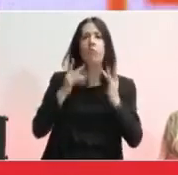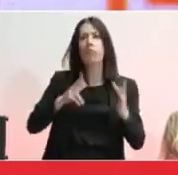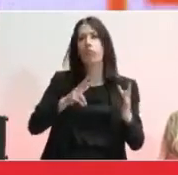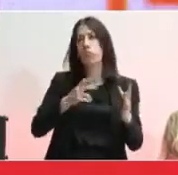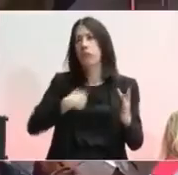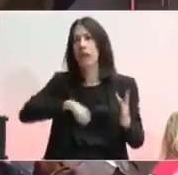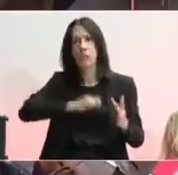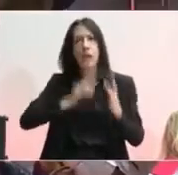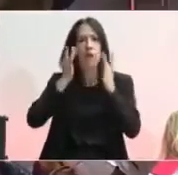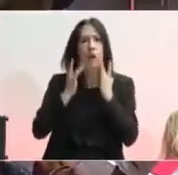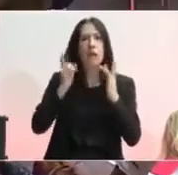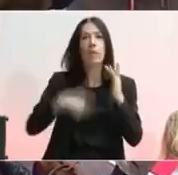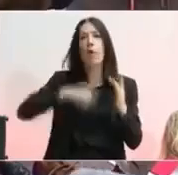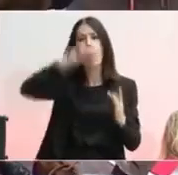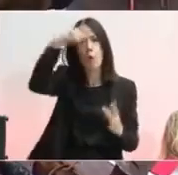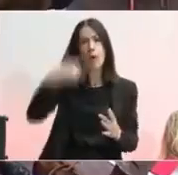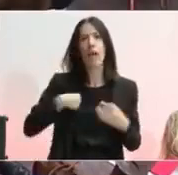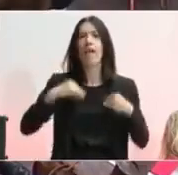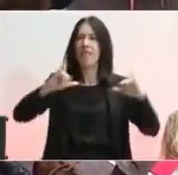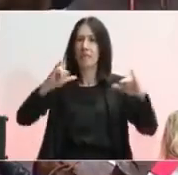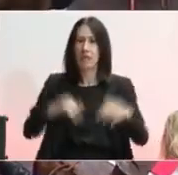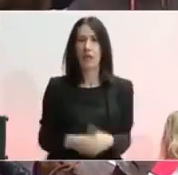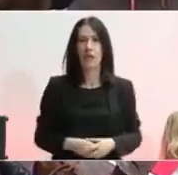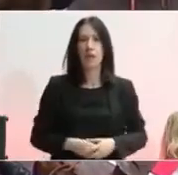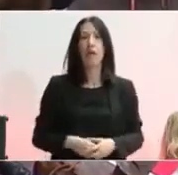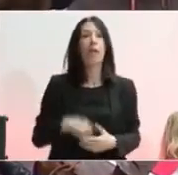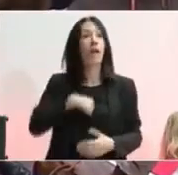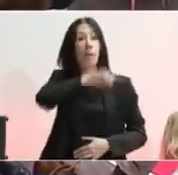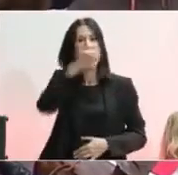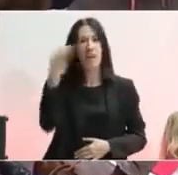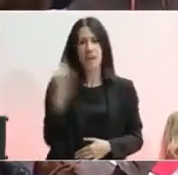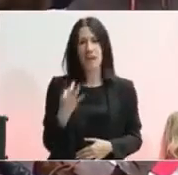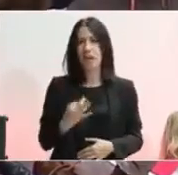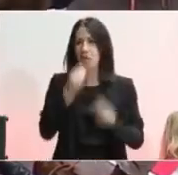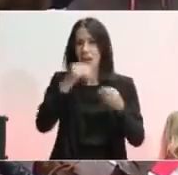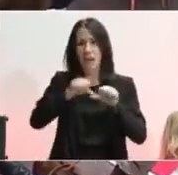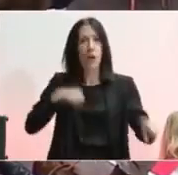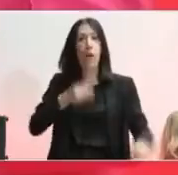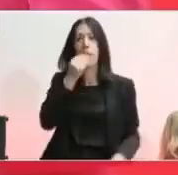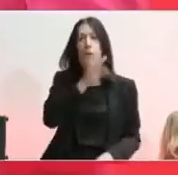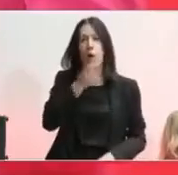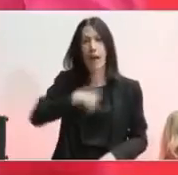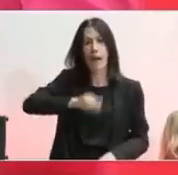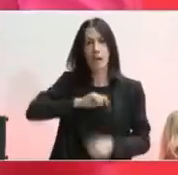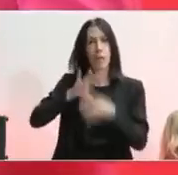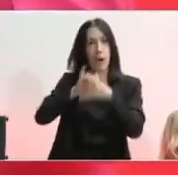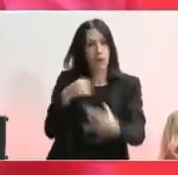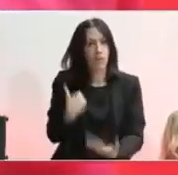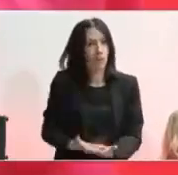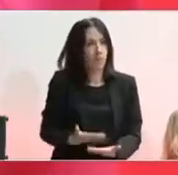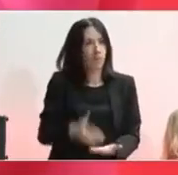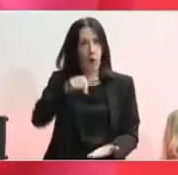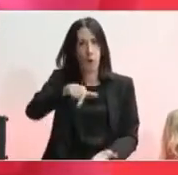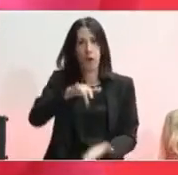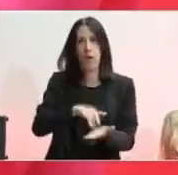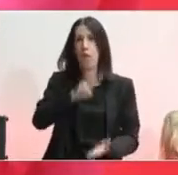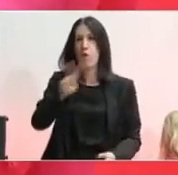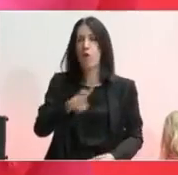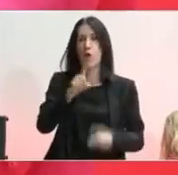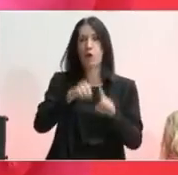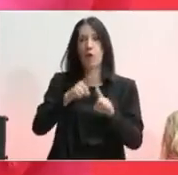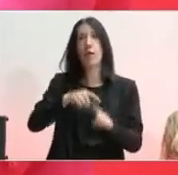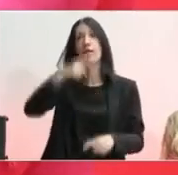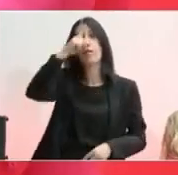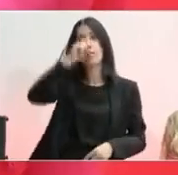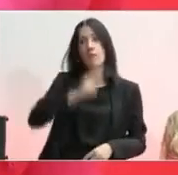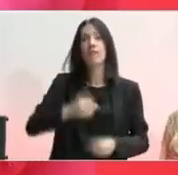culta y divertida. Madrid es historia de España, de la mejor España, como acredita este 2 de mayo de memoria del